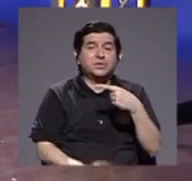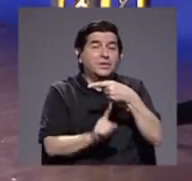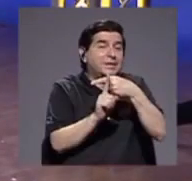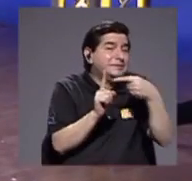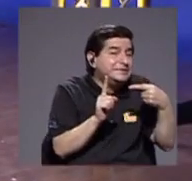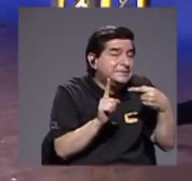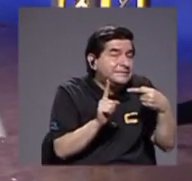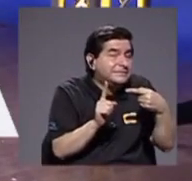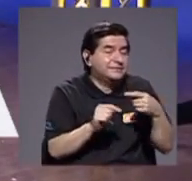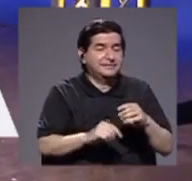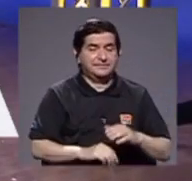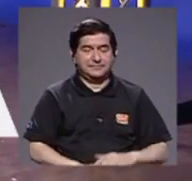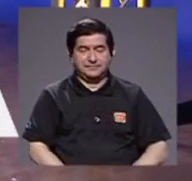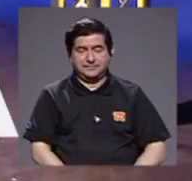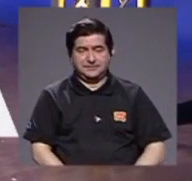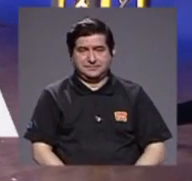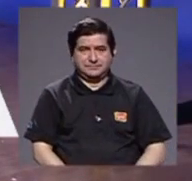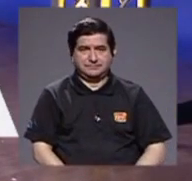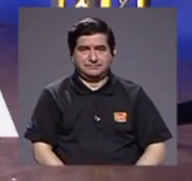y